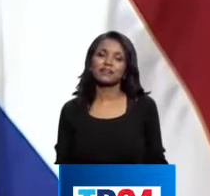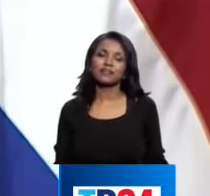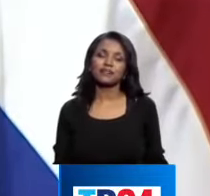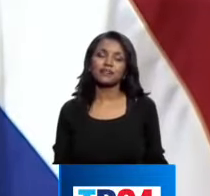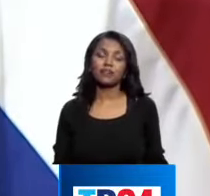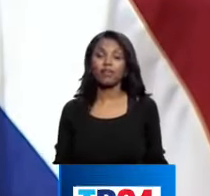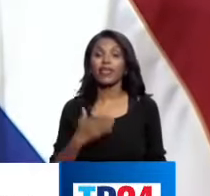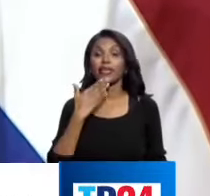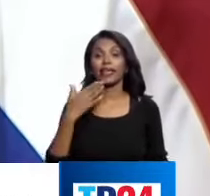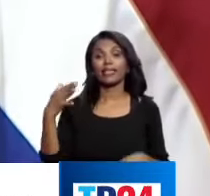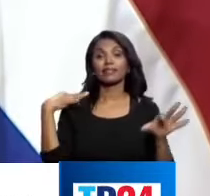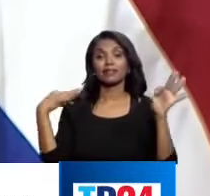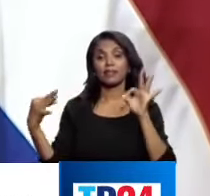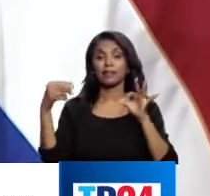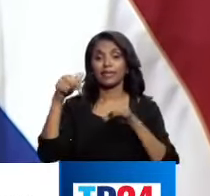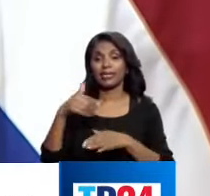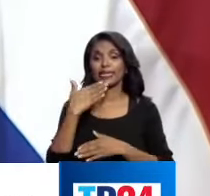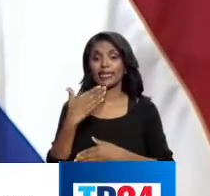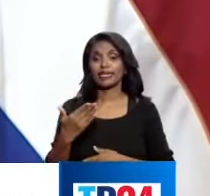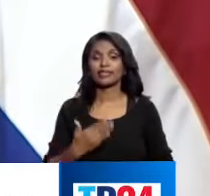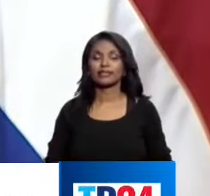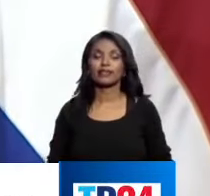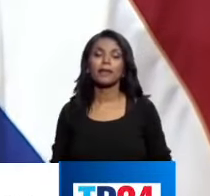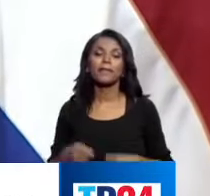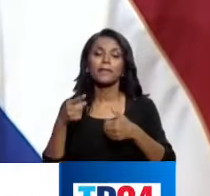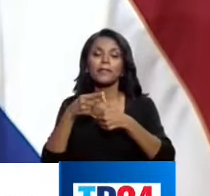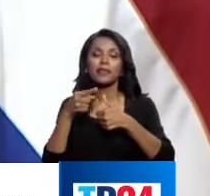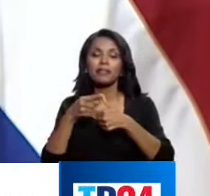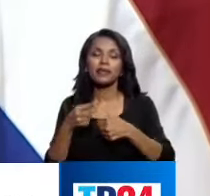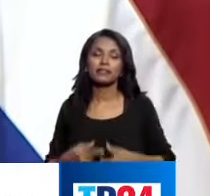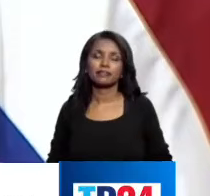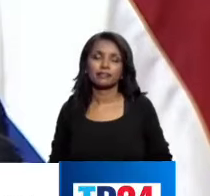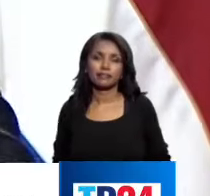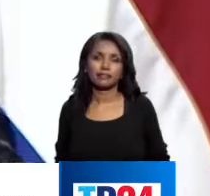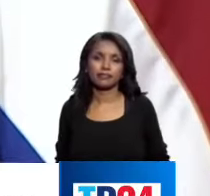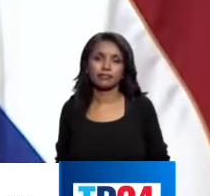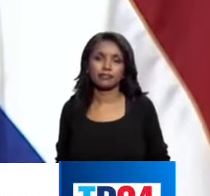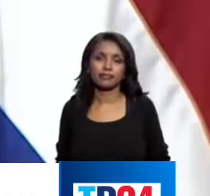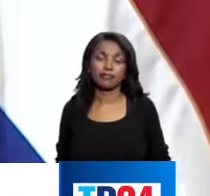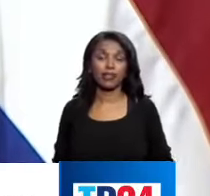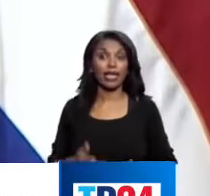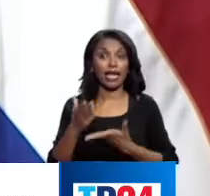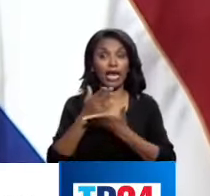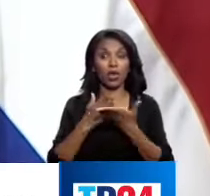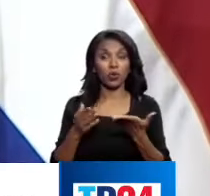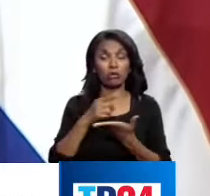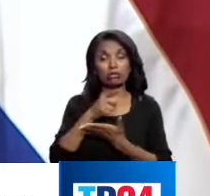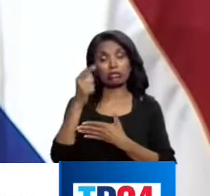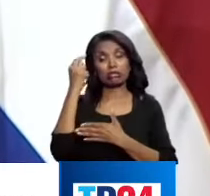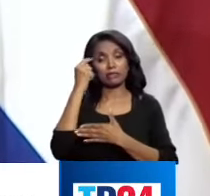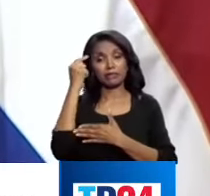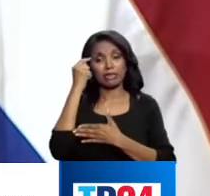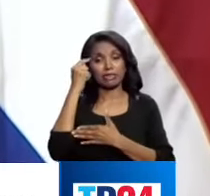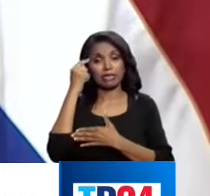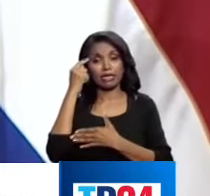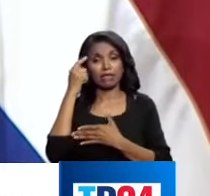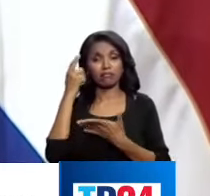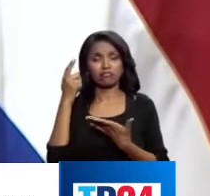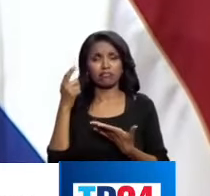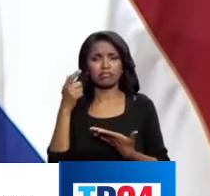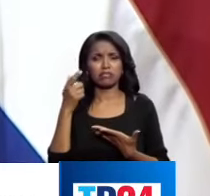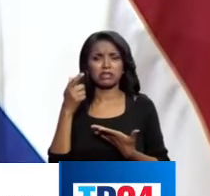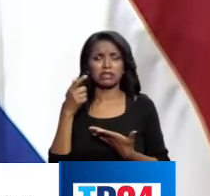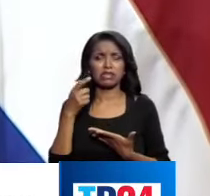la invitación a este extraordinario foro. Lo primero que debo decir es que, aunque a algunos les cueste, vamos